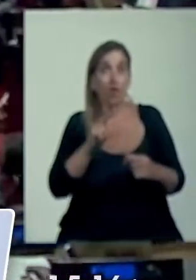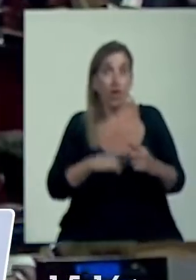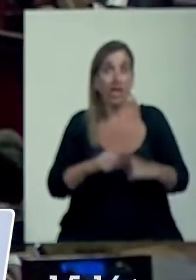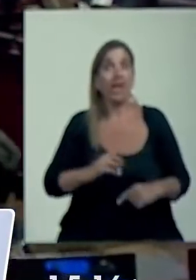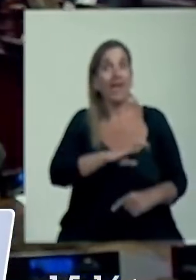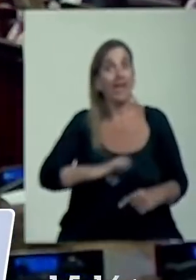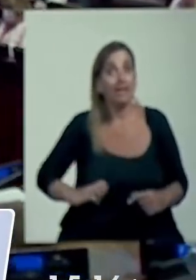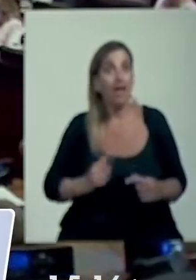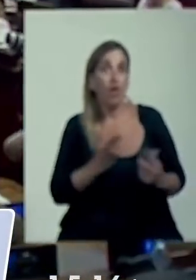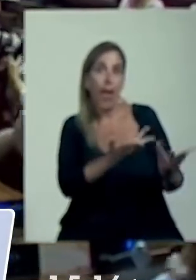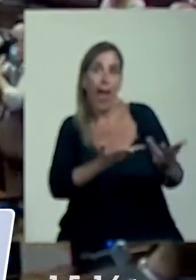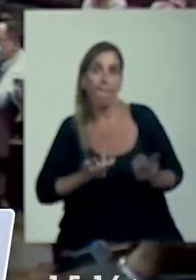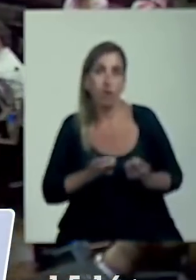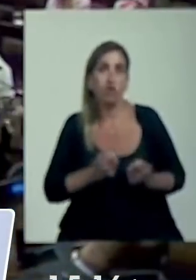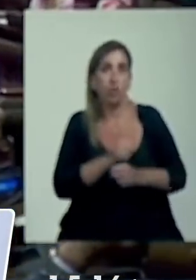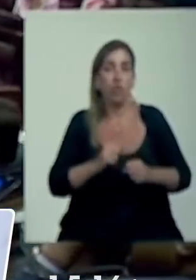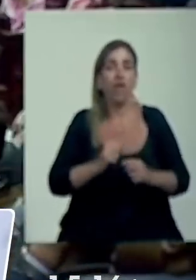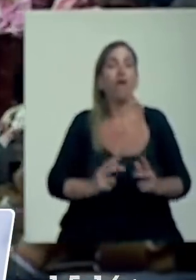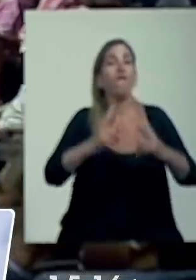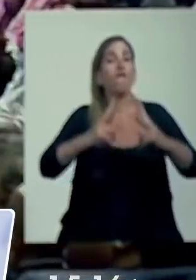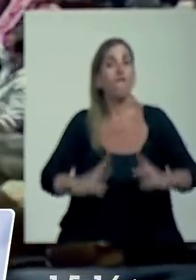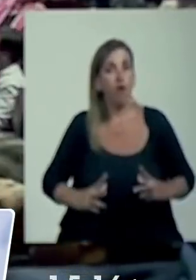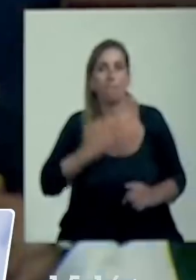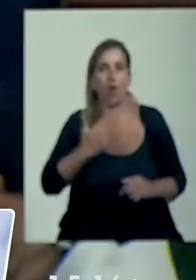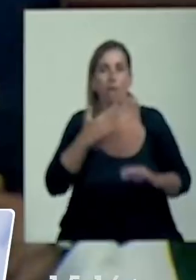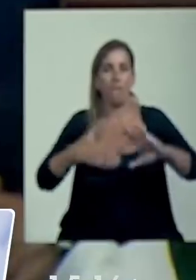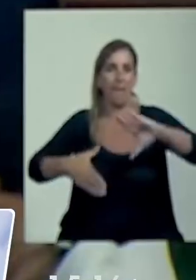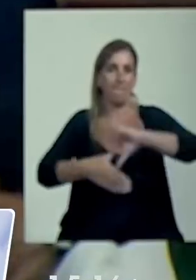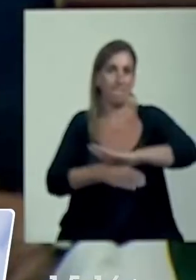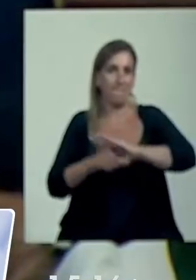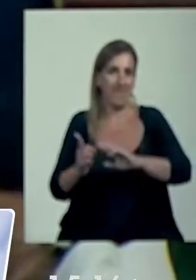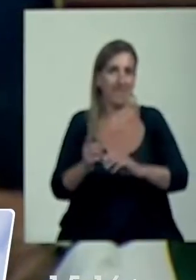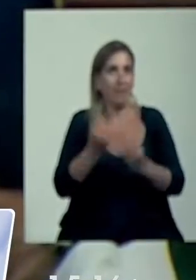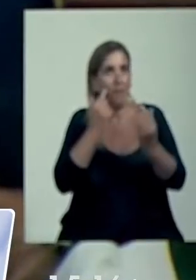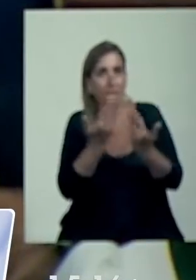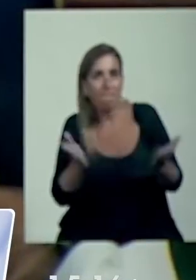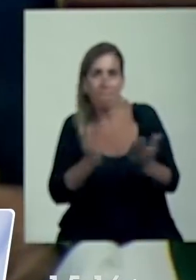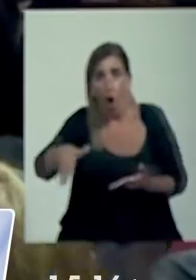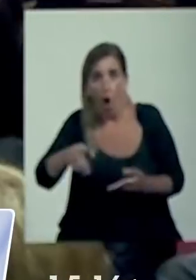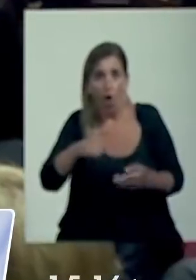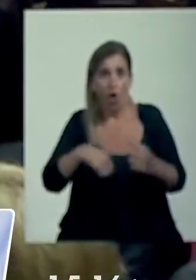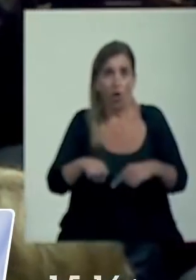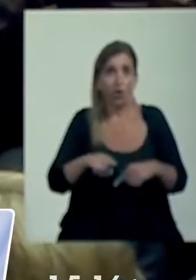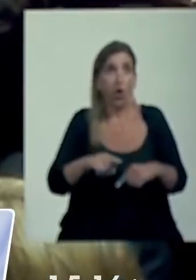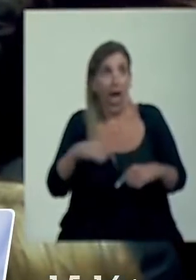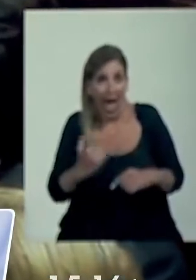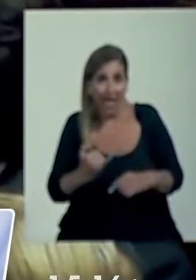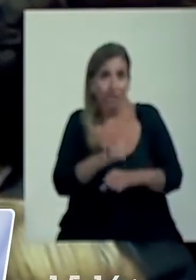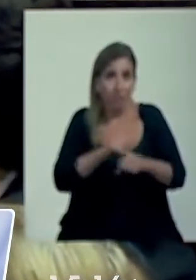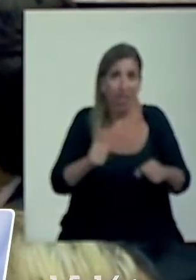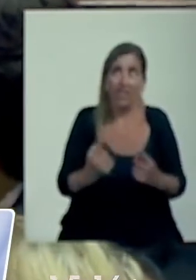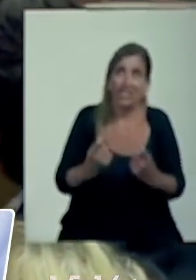con la respeta la gente va a votar es el soberano y resuelve yo podré discrepar hasta el fin de mi día pero acató es el